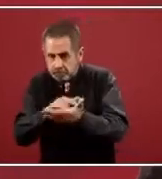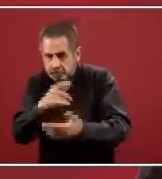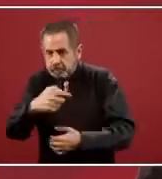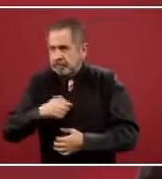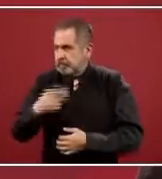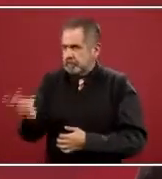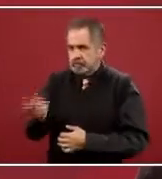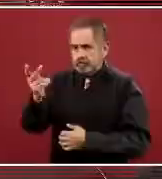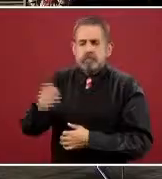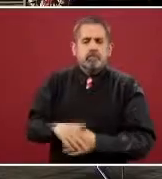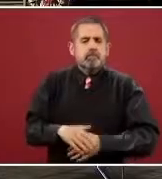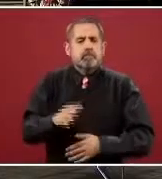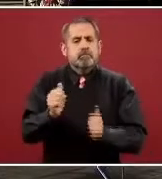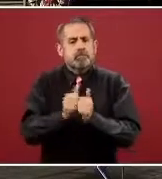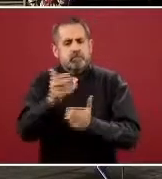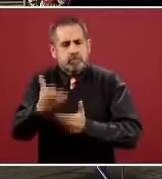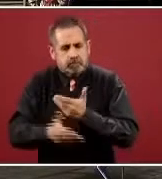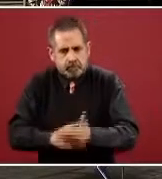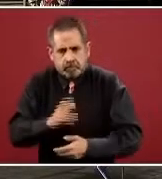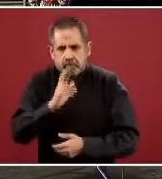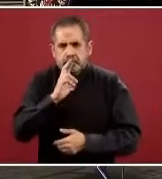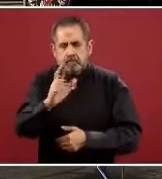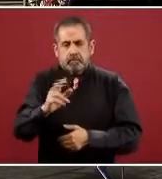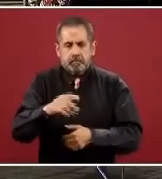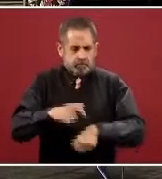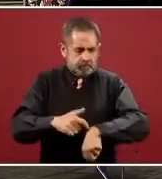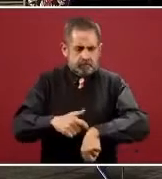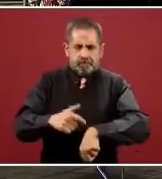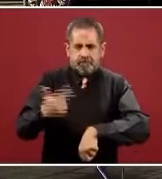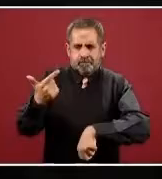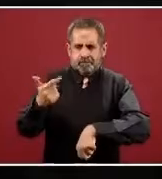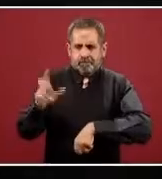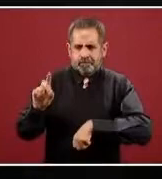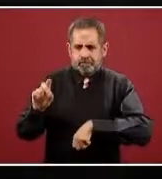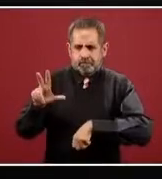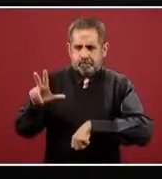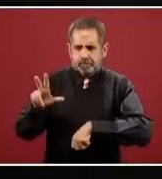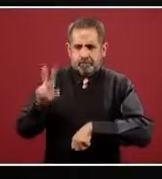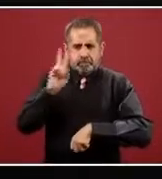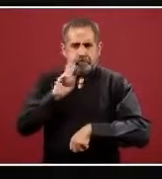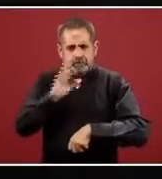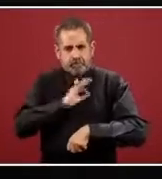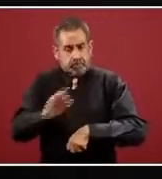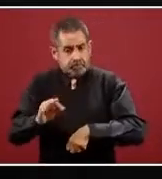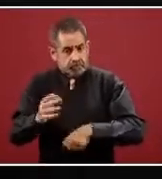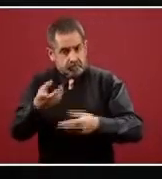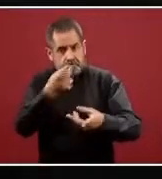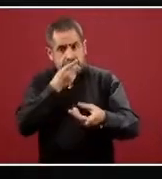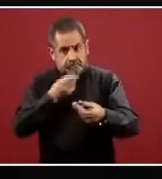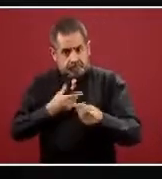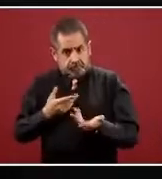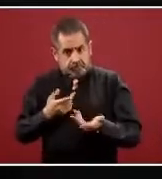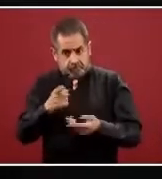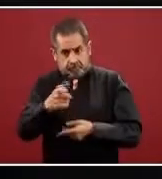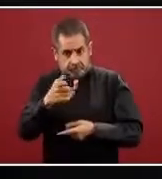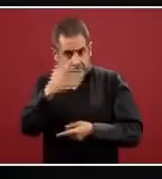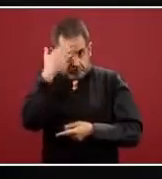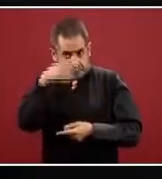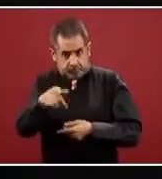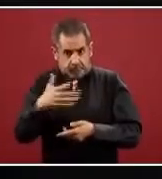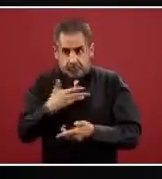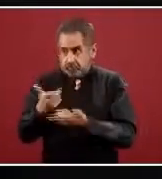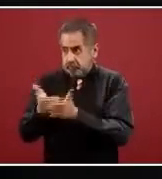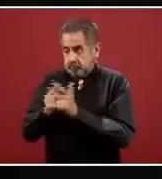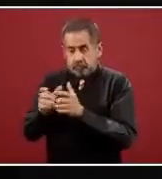nota específica para dejar. Sí me gustaría que ahorita que son las 7:38 nos podría, yo supongo que tienen un grupo